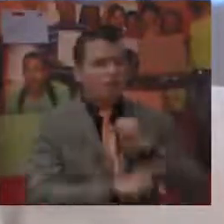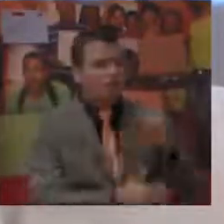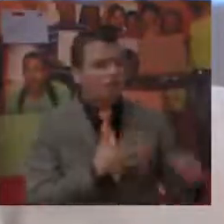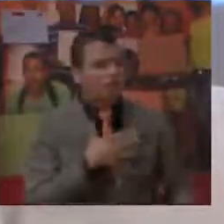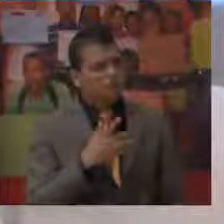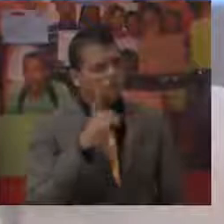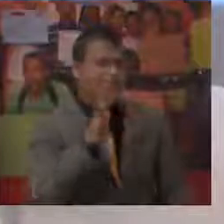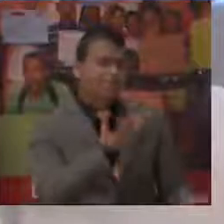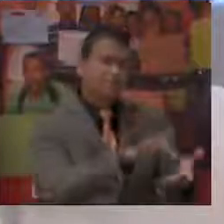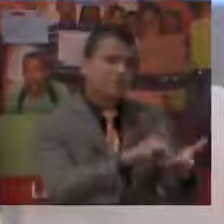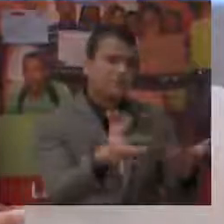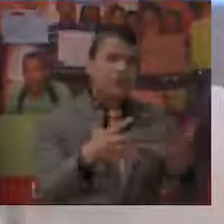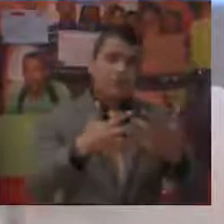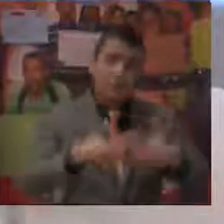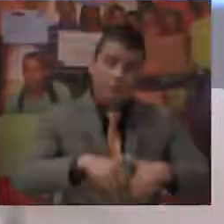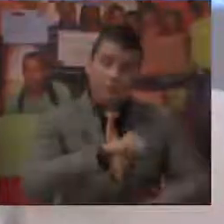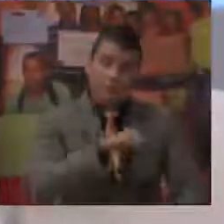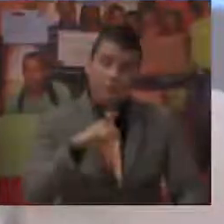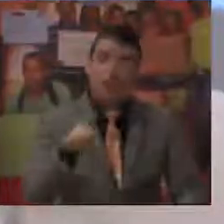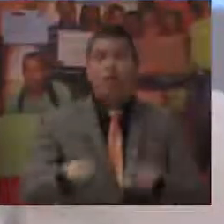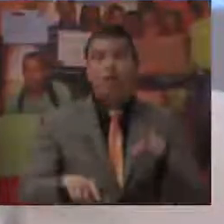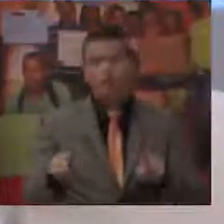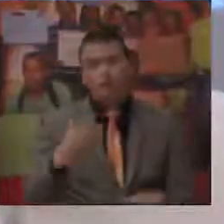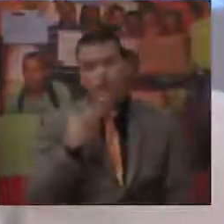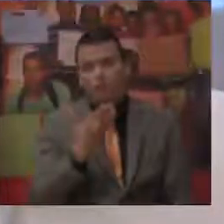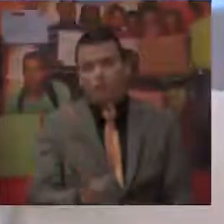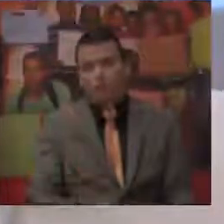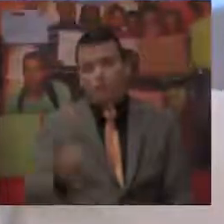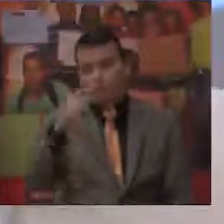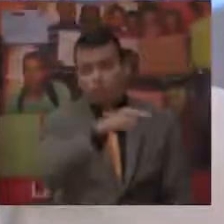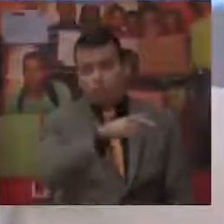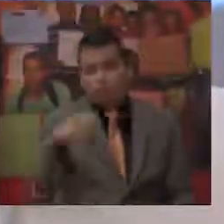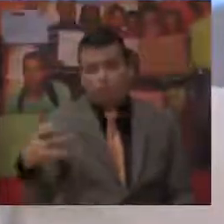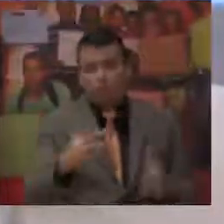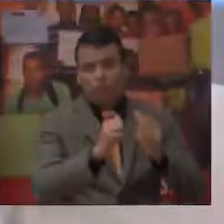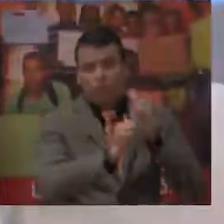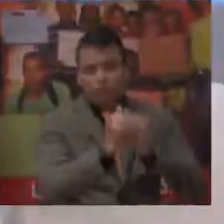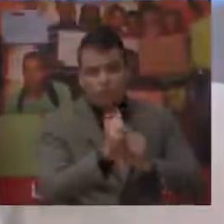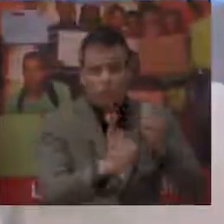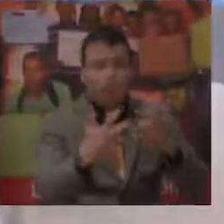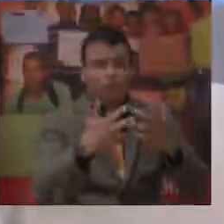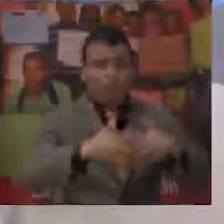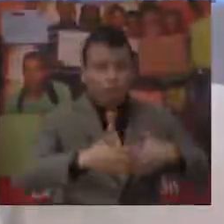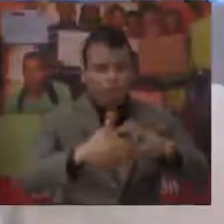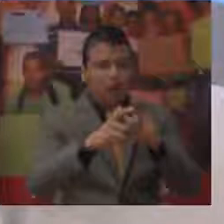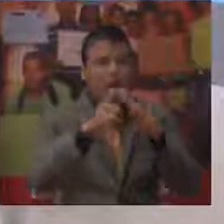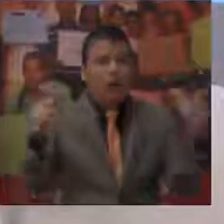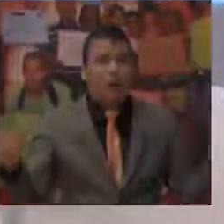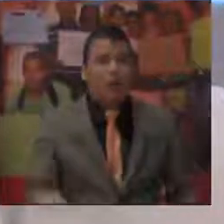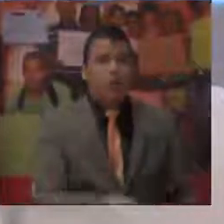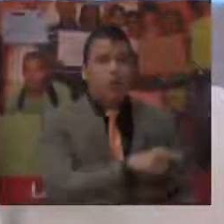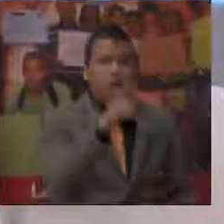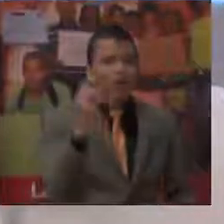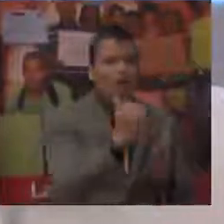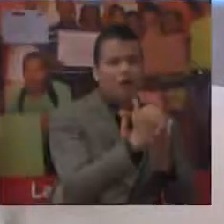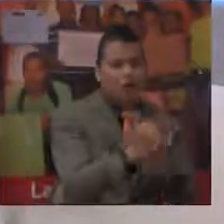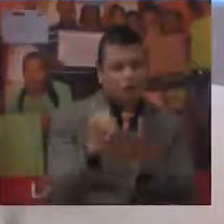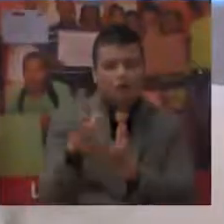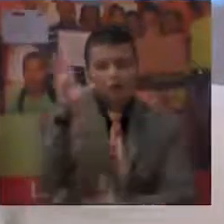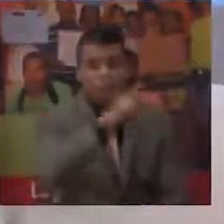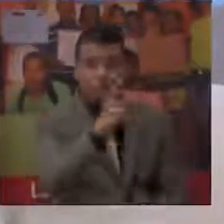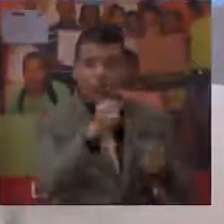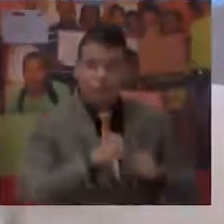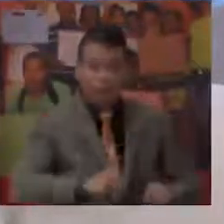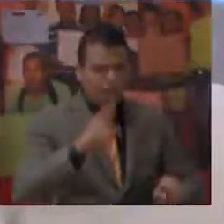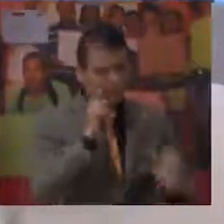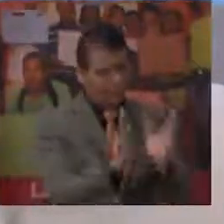la empresa privada, pues algunos, gracias a Dios, el Valle del Cauca tiene mucha industria, mucha empresa, les ayudan, reconozco ese esfuerzo,